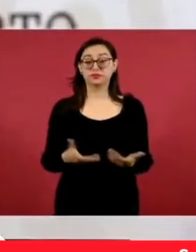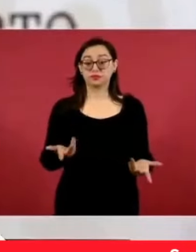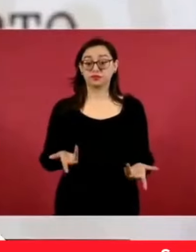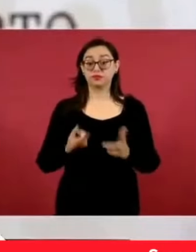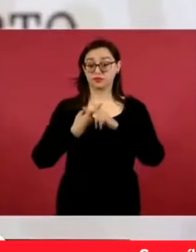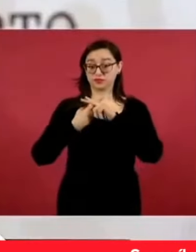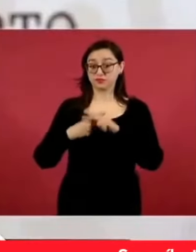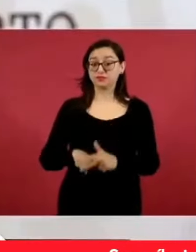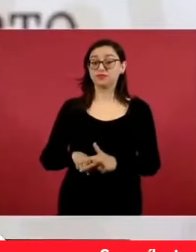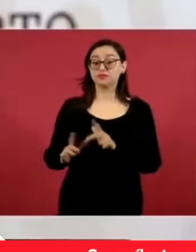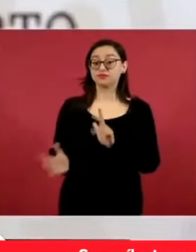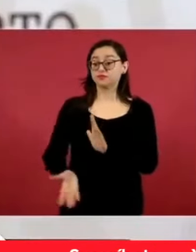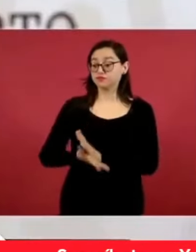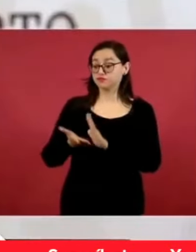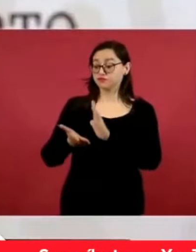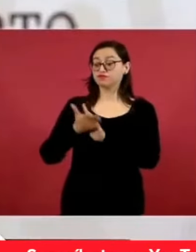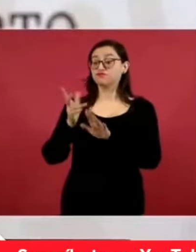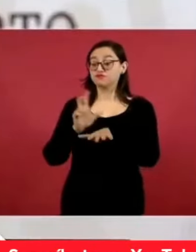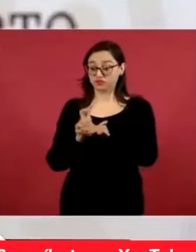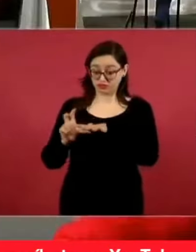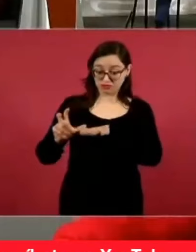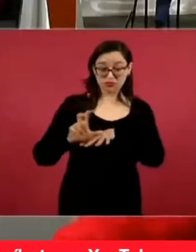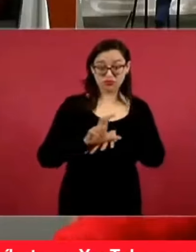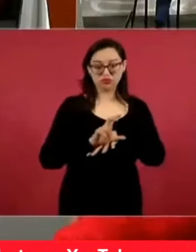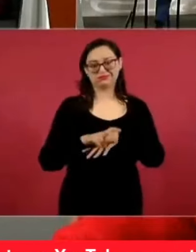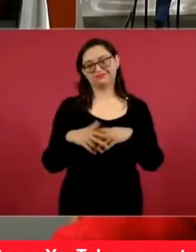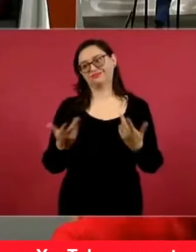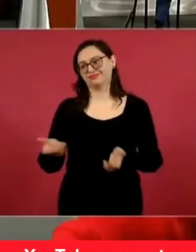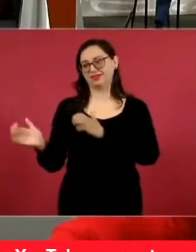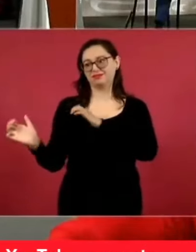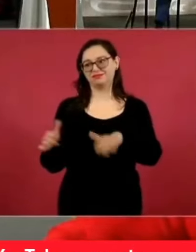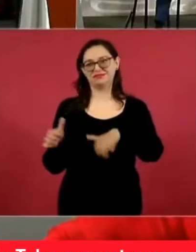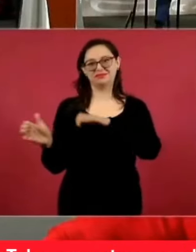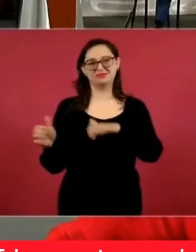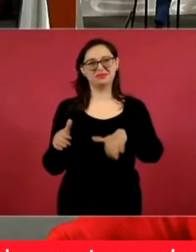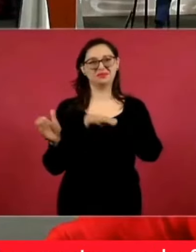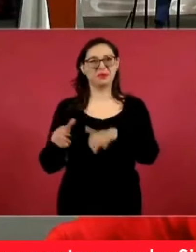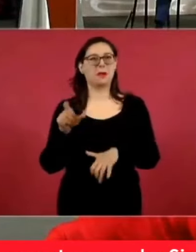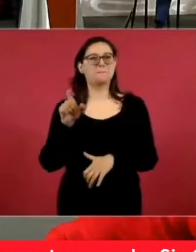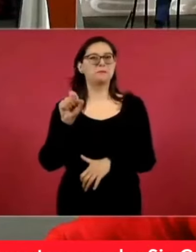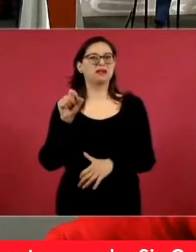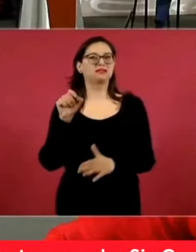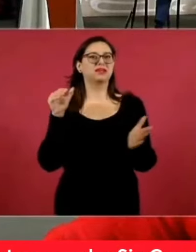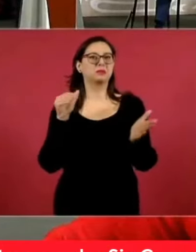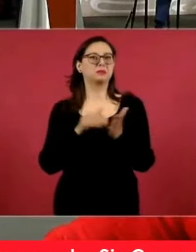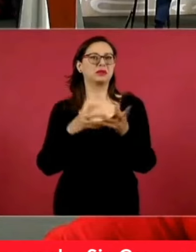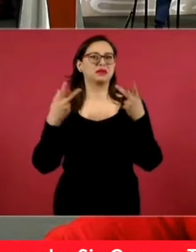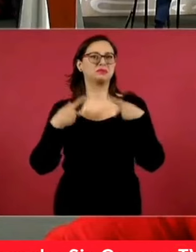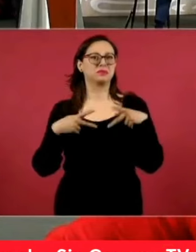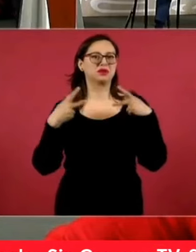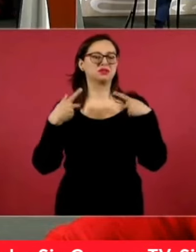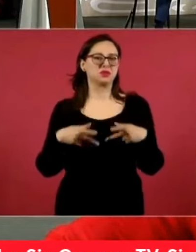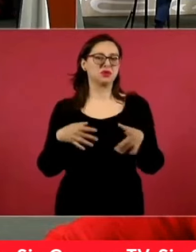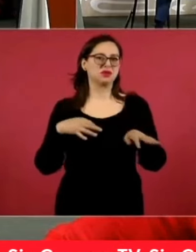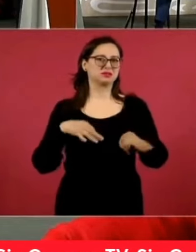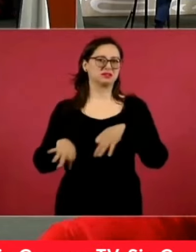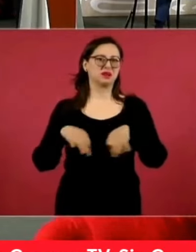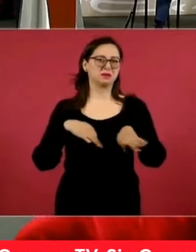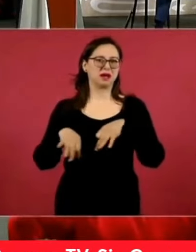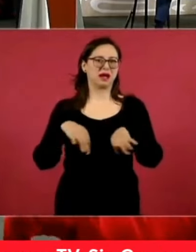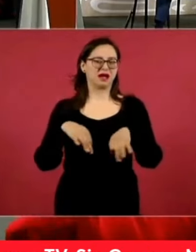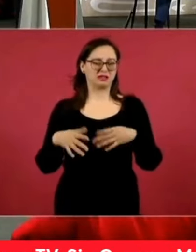se generaron más de 20 mil empleos directos e indirectos, beneficiando a comunidades locales y